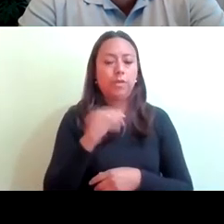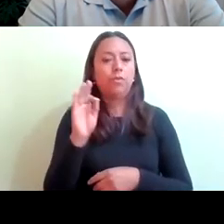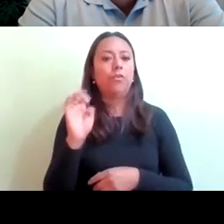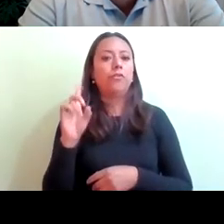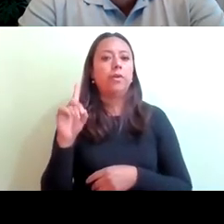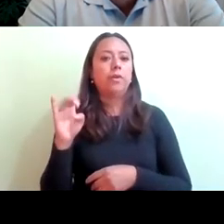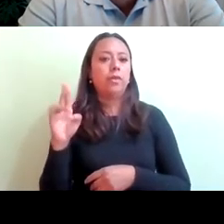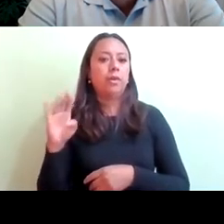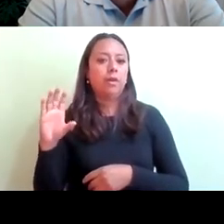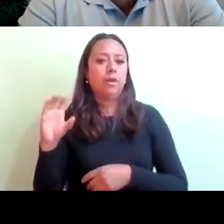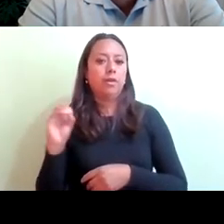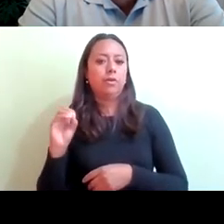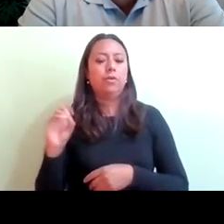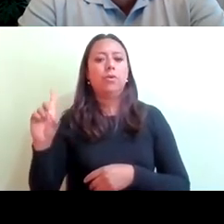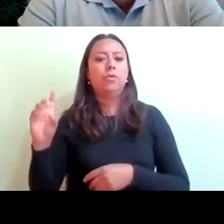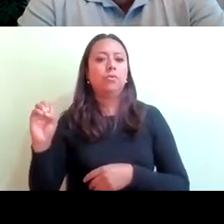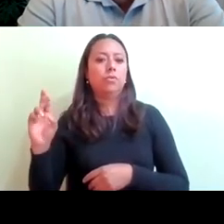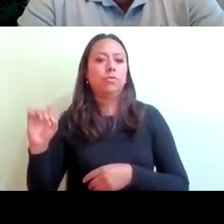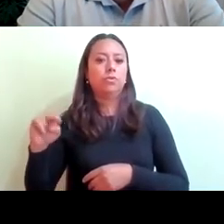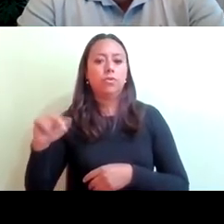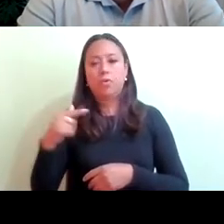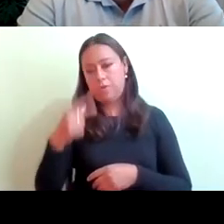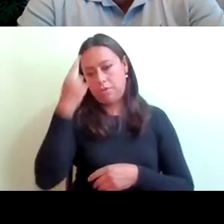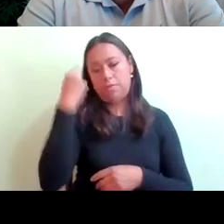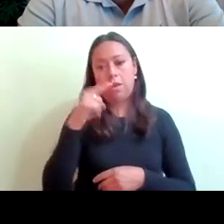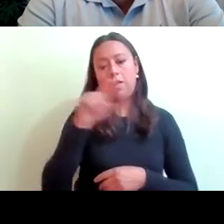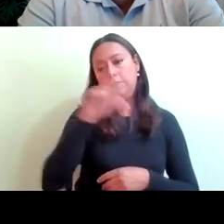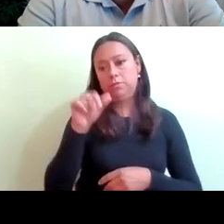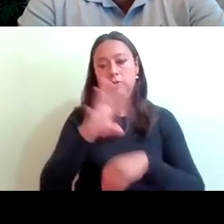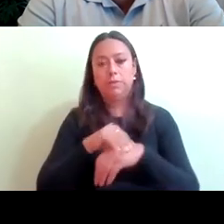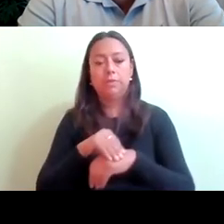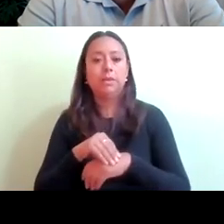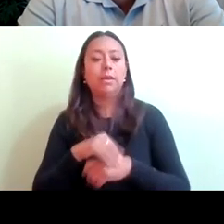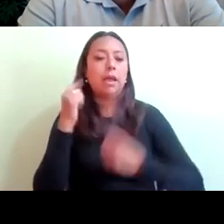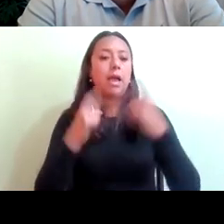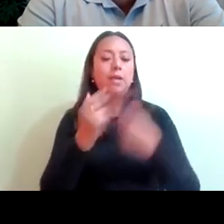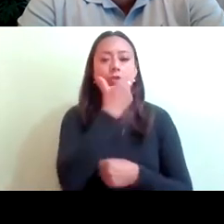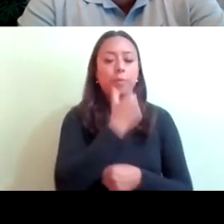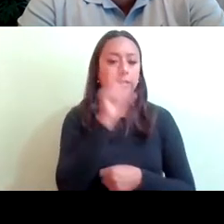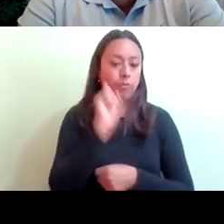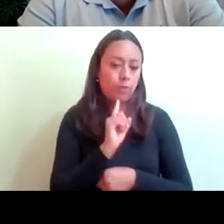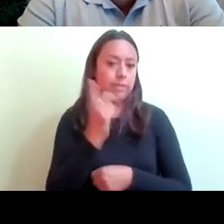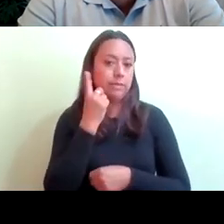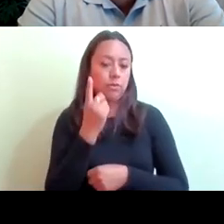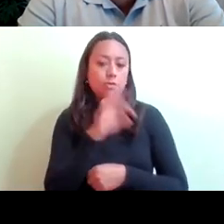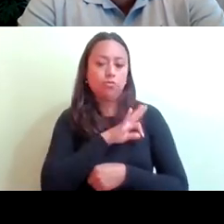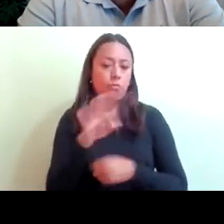los diputados pudiéramos intervenir en lo que respecta a este dictamen.